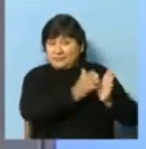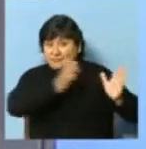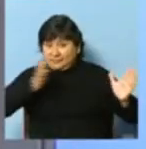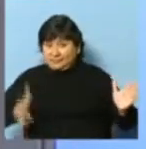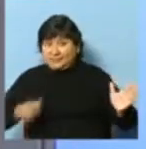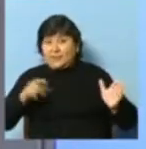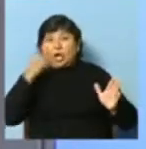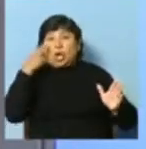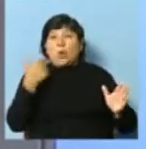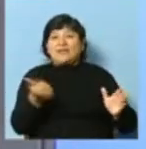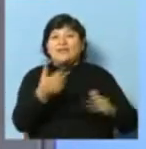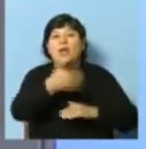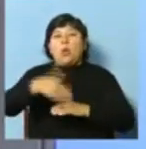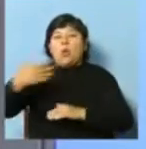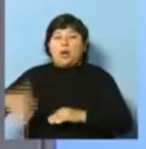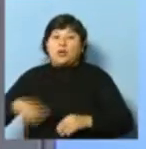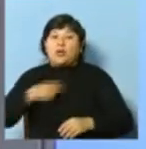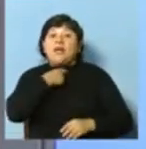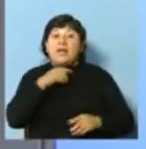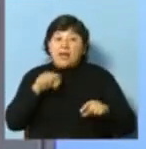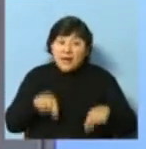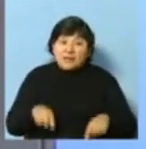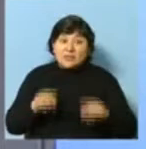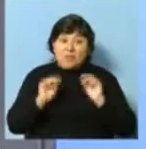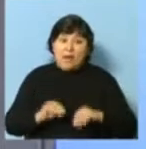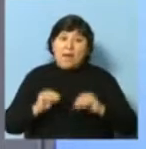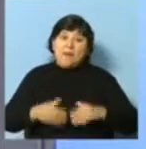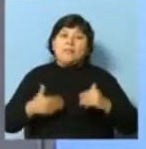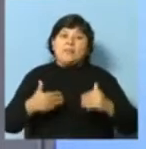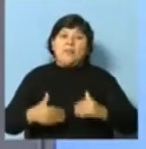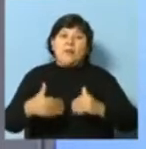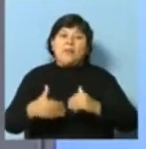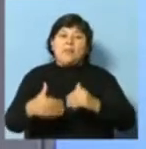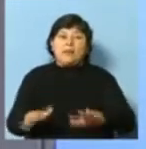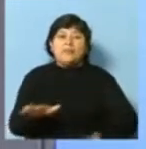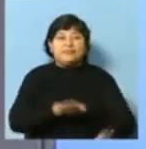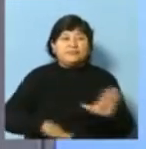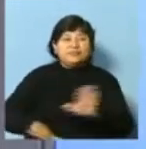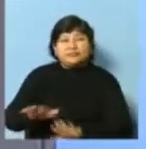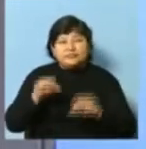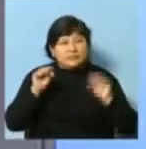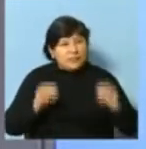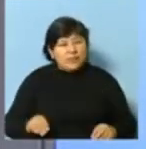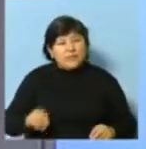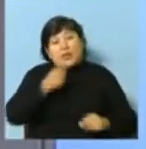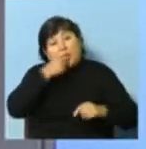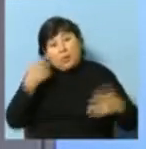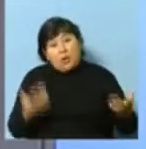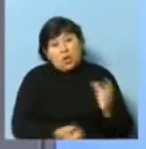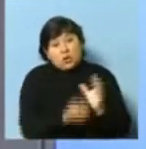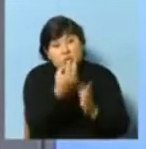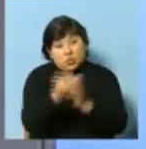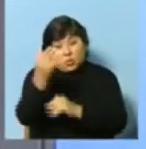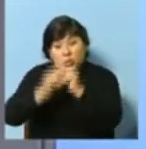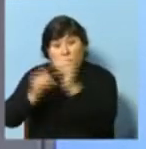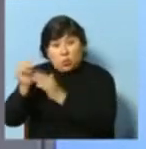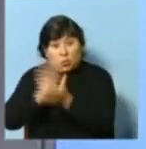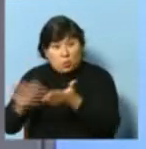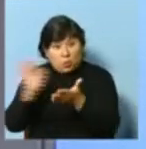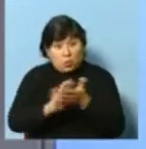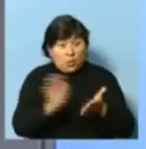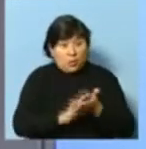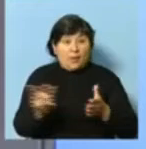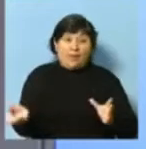seguir con este ritmo y sobre todo donde se puedan hacer obras nuevas e incorporarlas hasta la